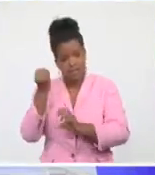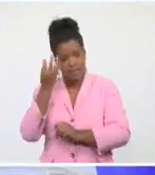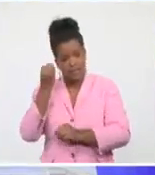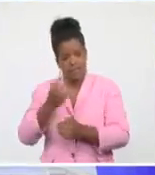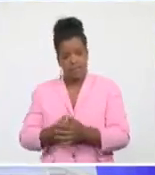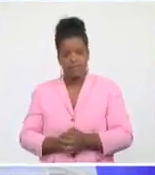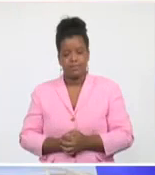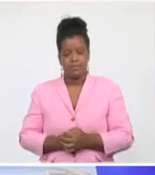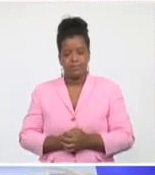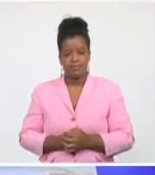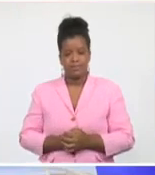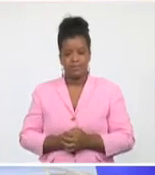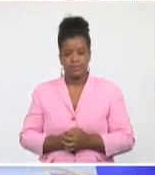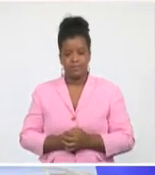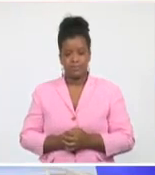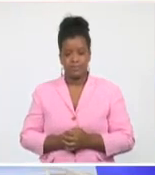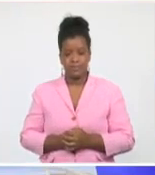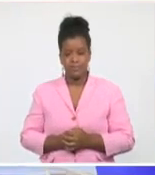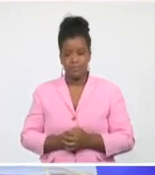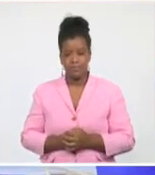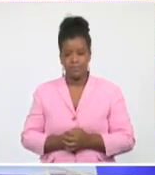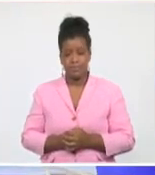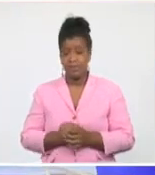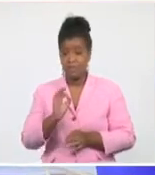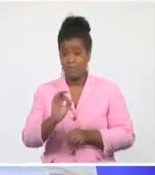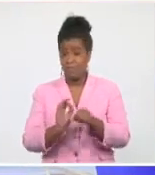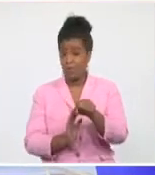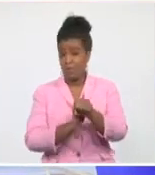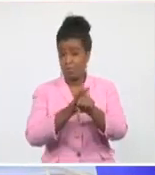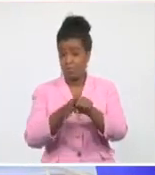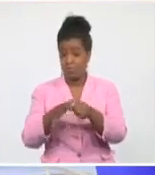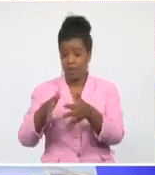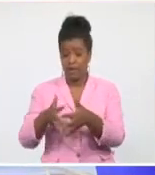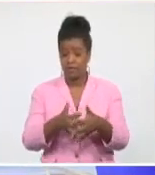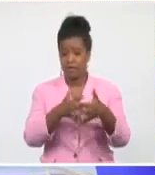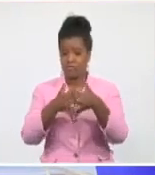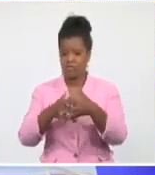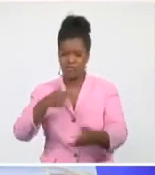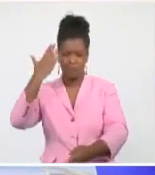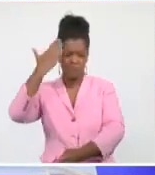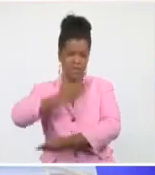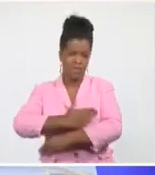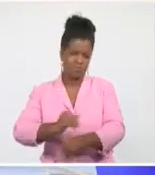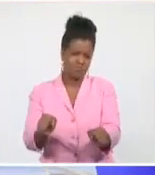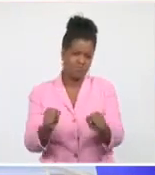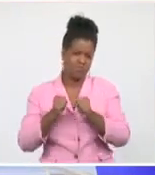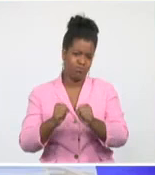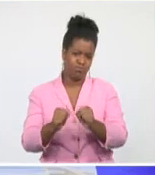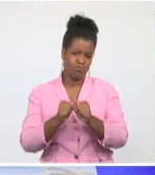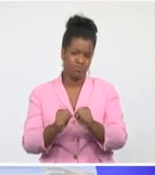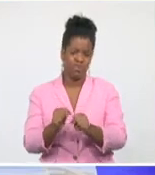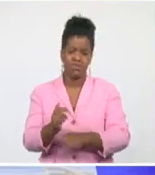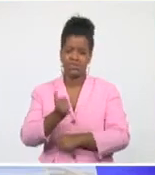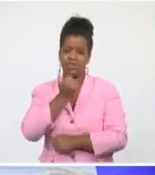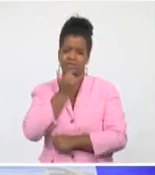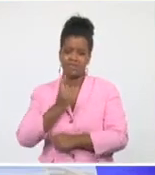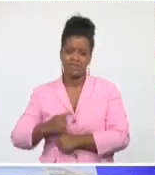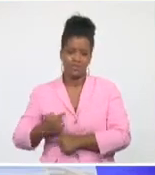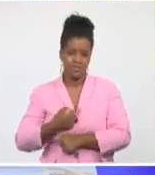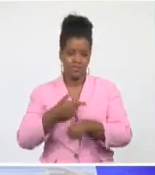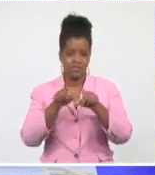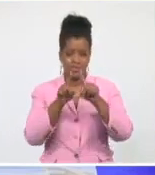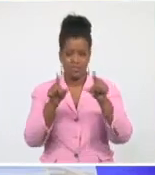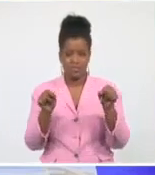Estados Unidos, en medio de la pandemia, recrudeció de manera brutal el bloqueo económico, comercial y financiero,